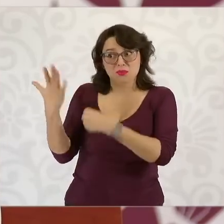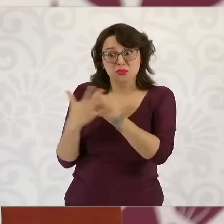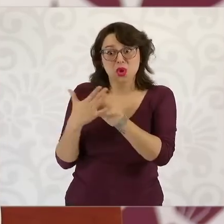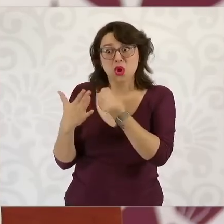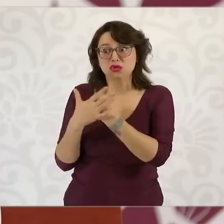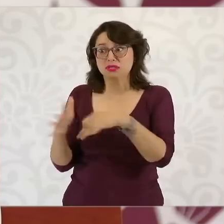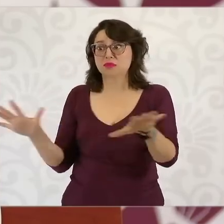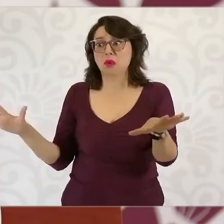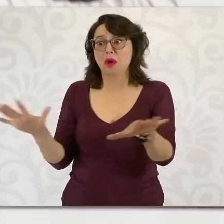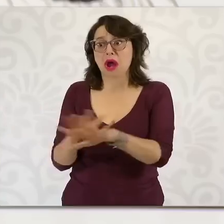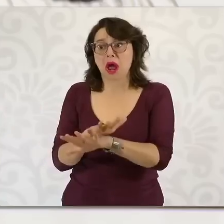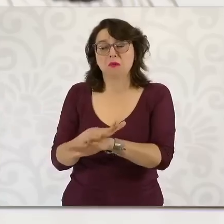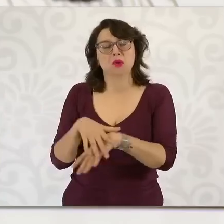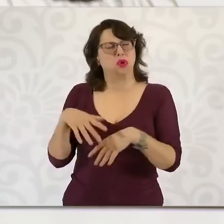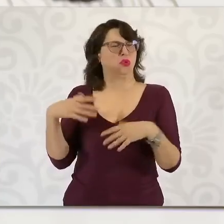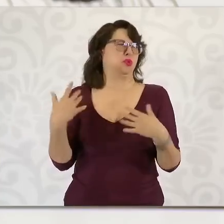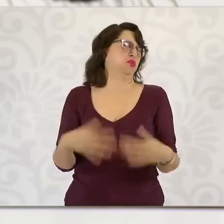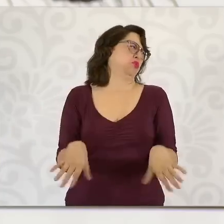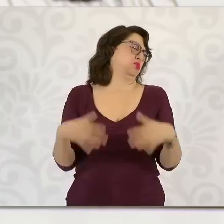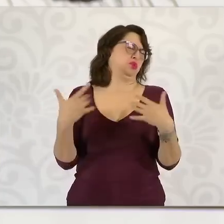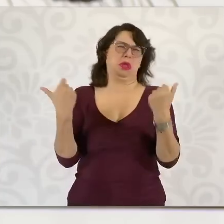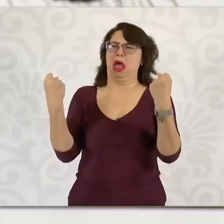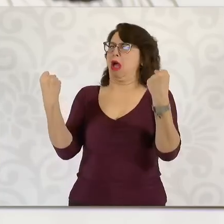es autoritaria.